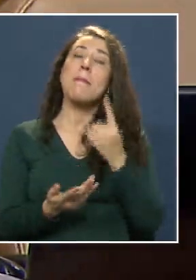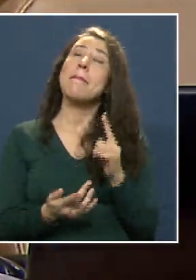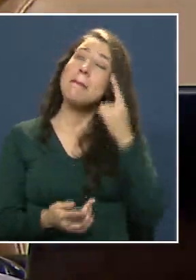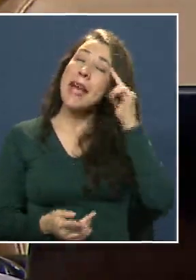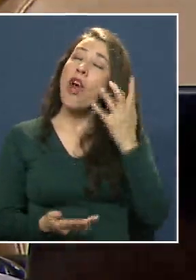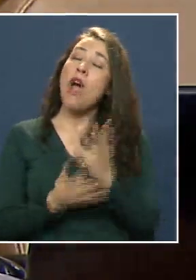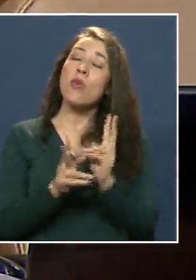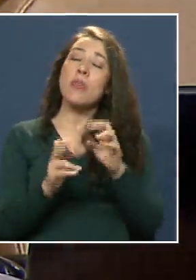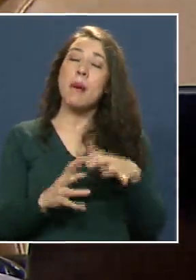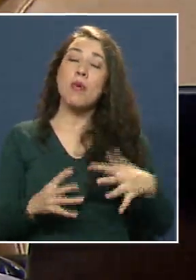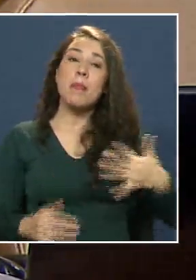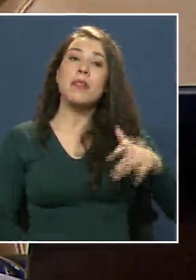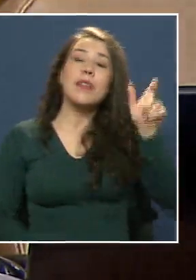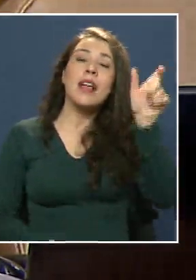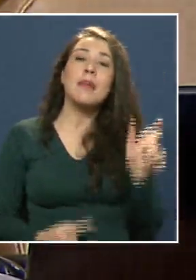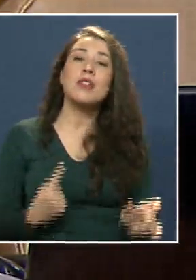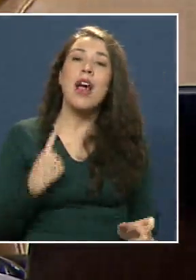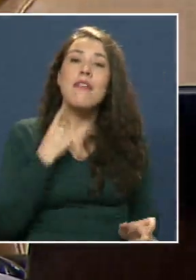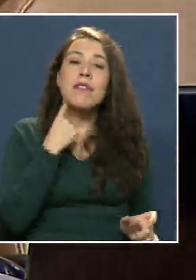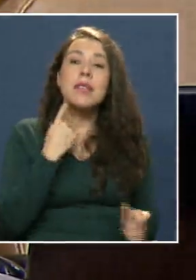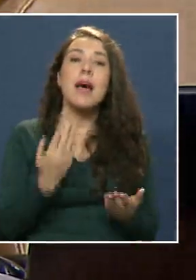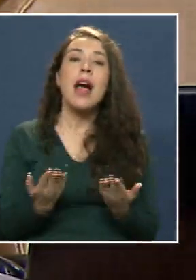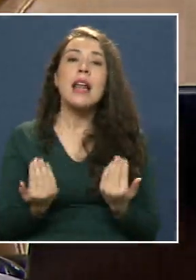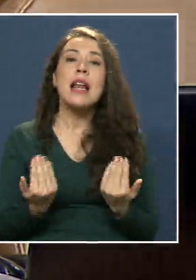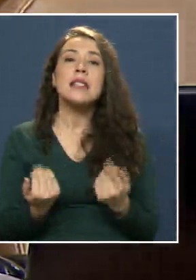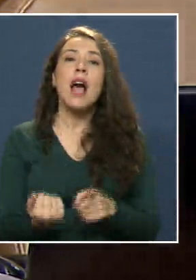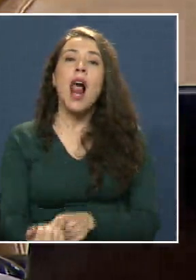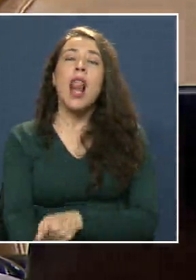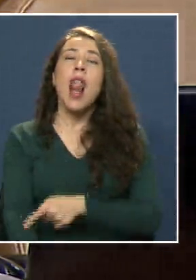fondo, que es que la víctima necesita un